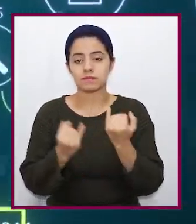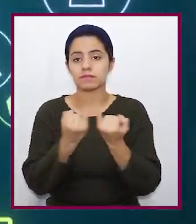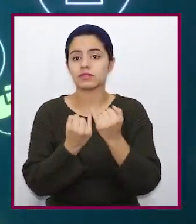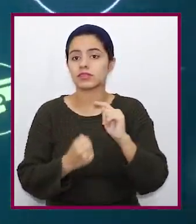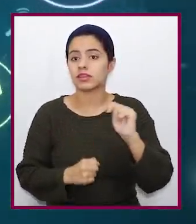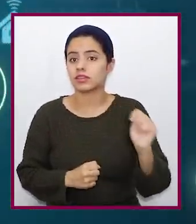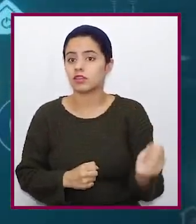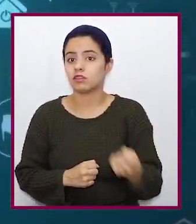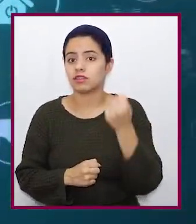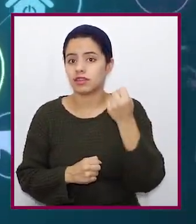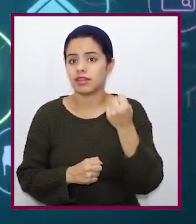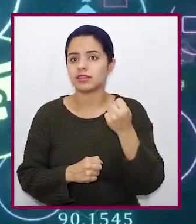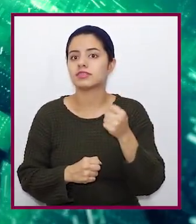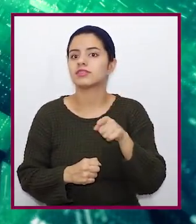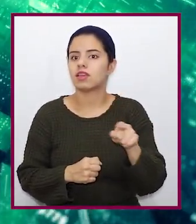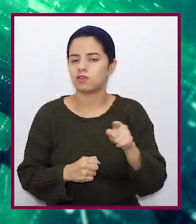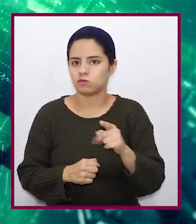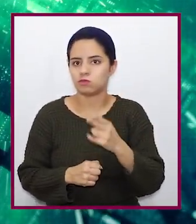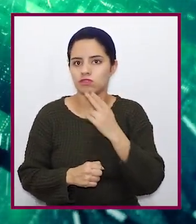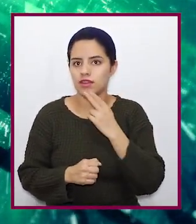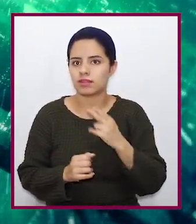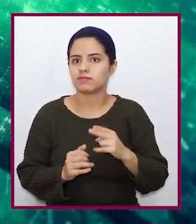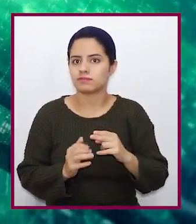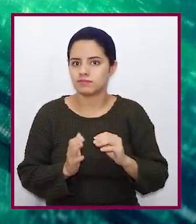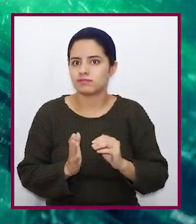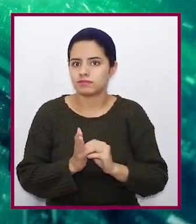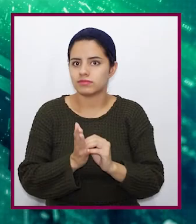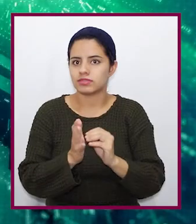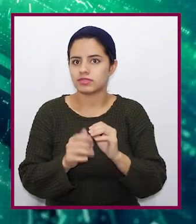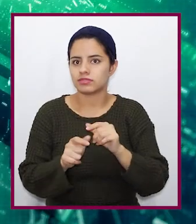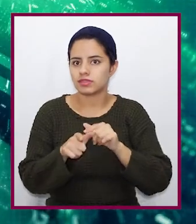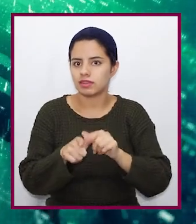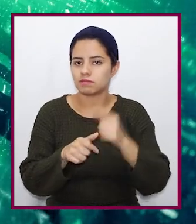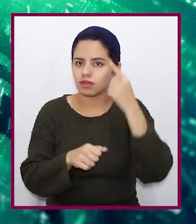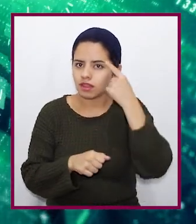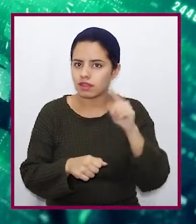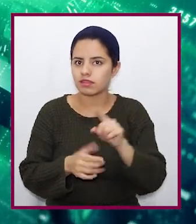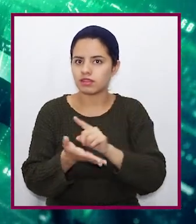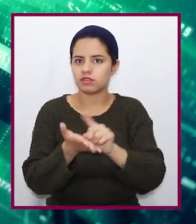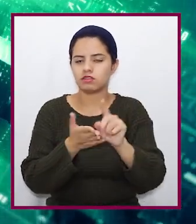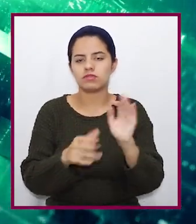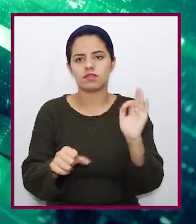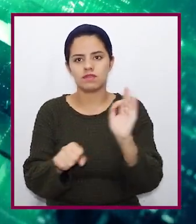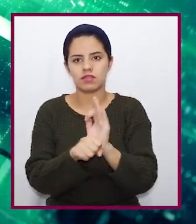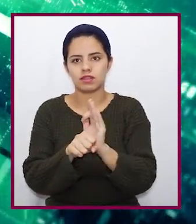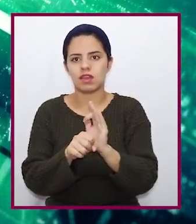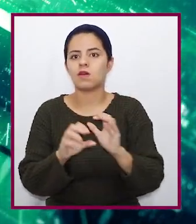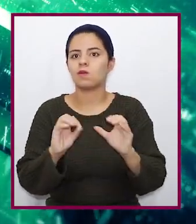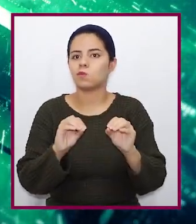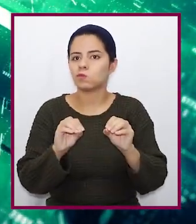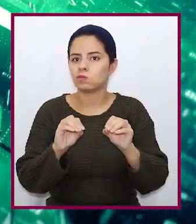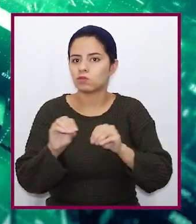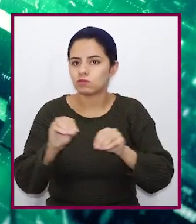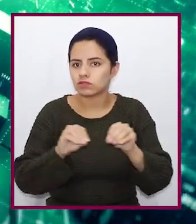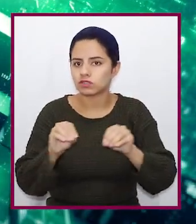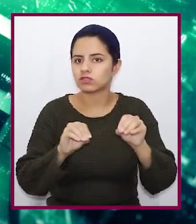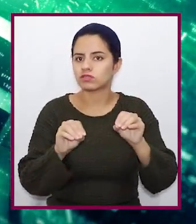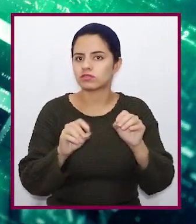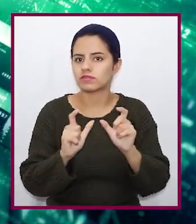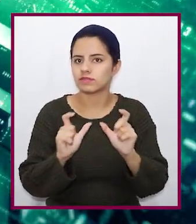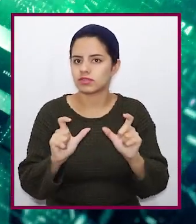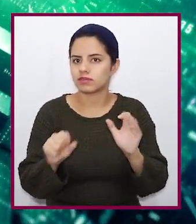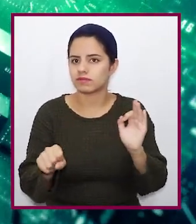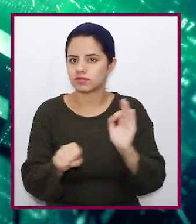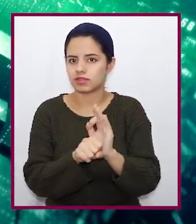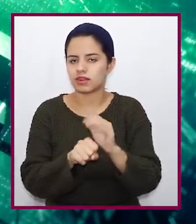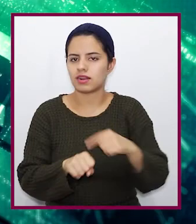siendo utilizadas con mayor frecuencia para defender los derechos de las personas o para articular movimientos de defensa de los derechos de un gran